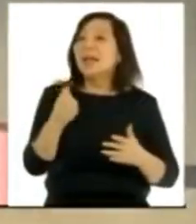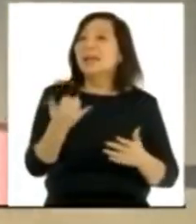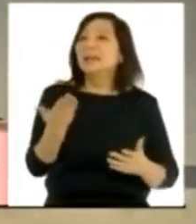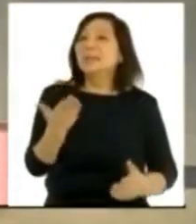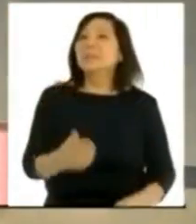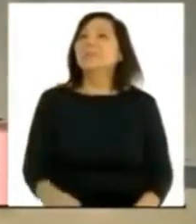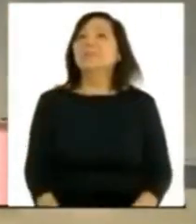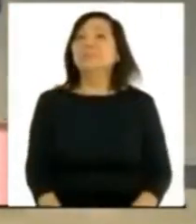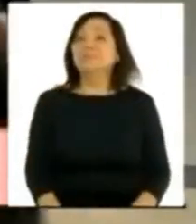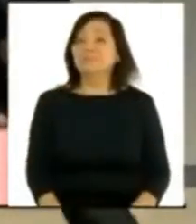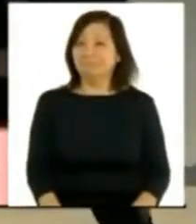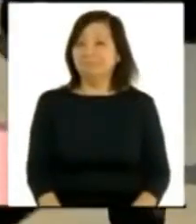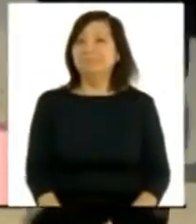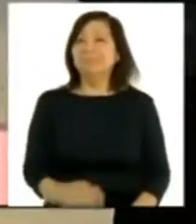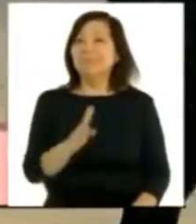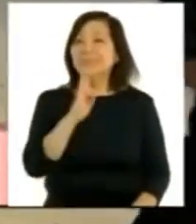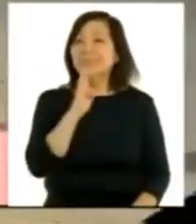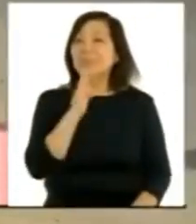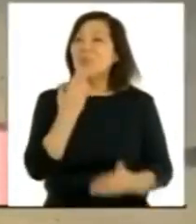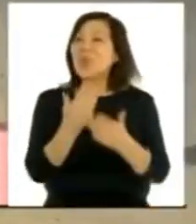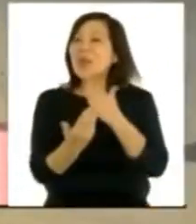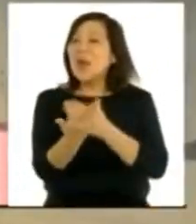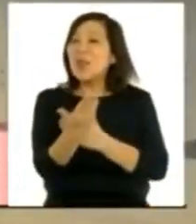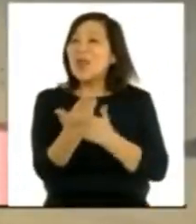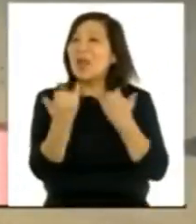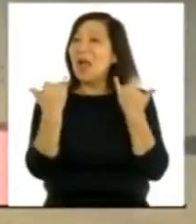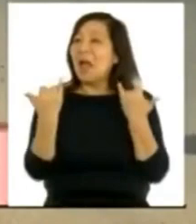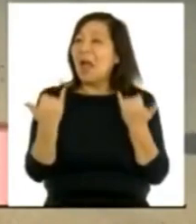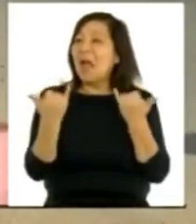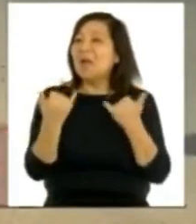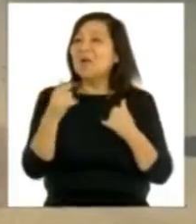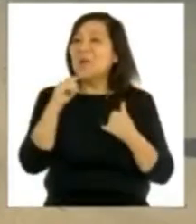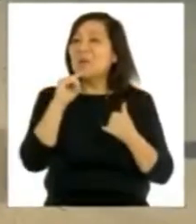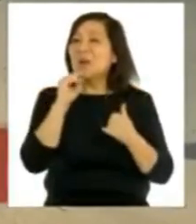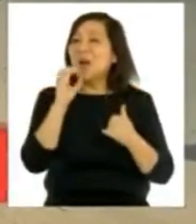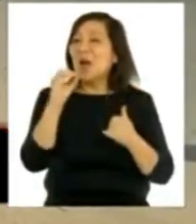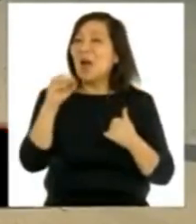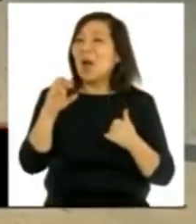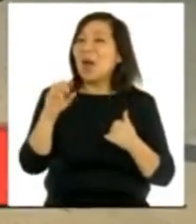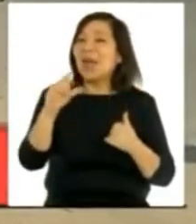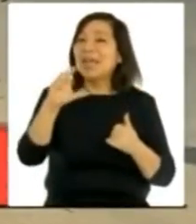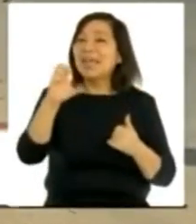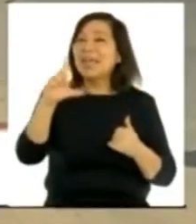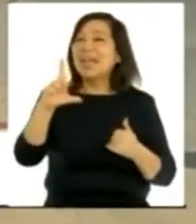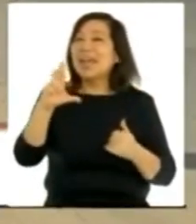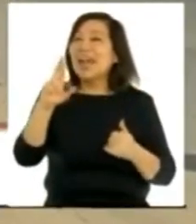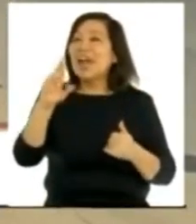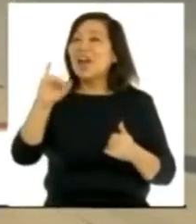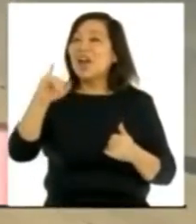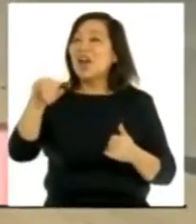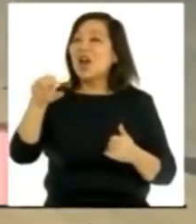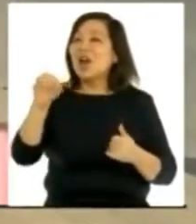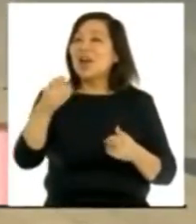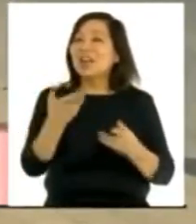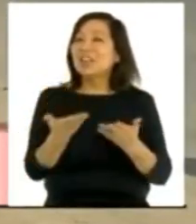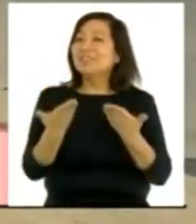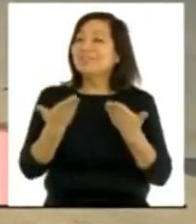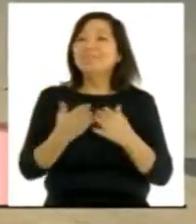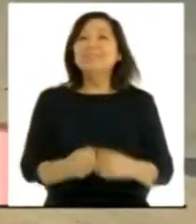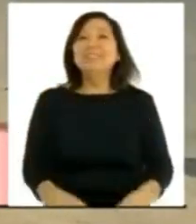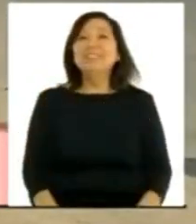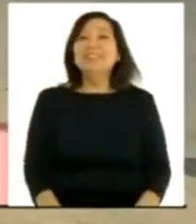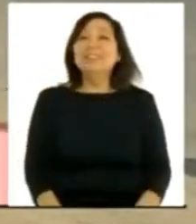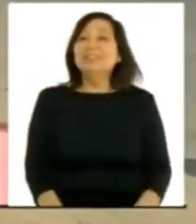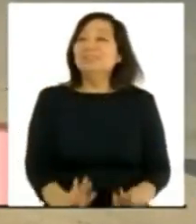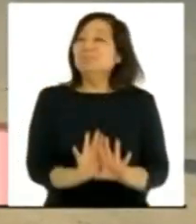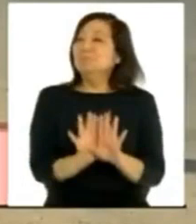Muy buenos días, señores. Aquí estoy con la señora Eliana Rojas. Está, desgraciadamente, no